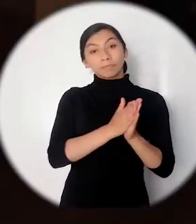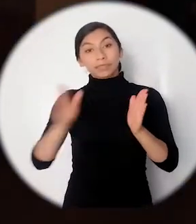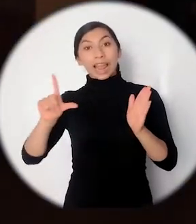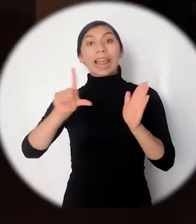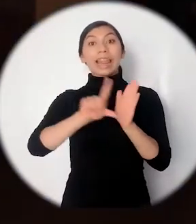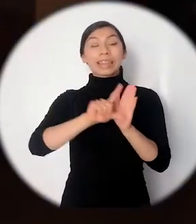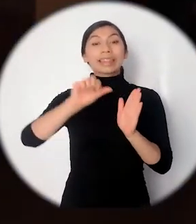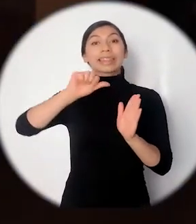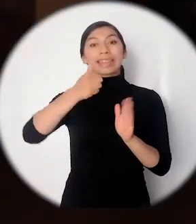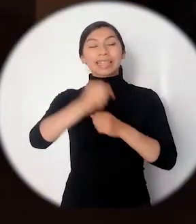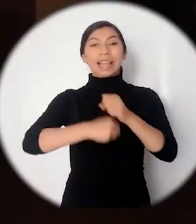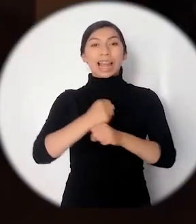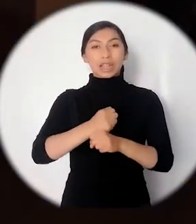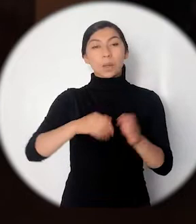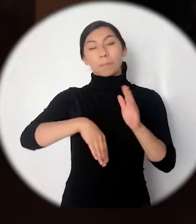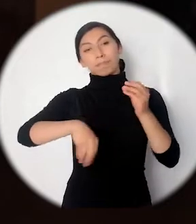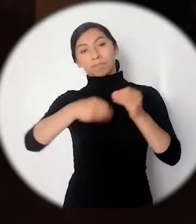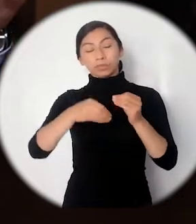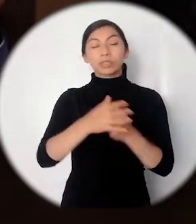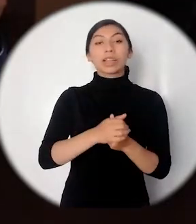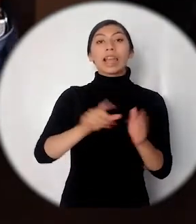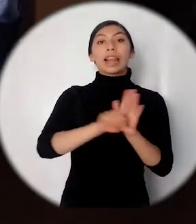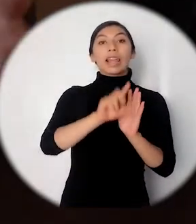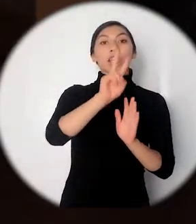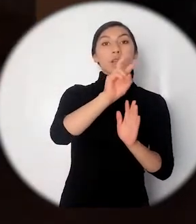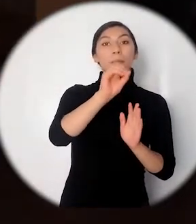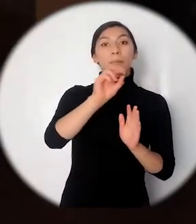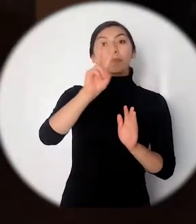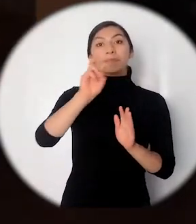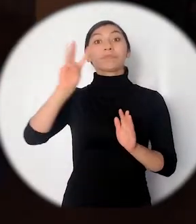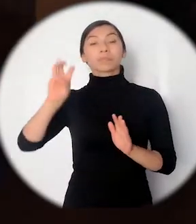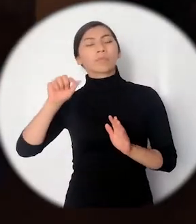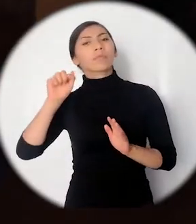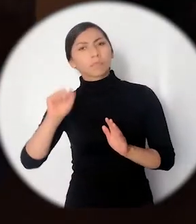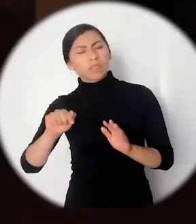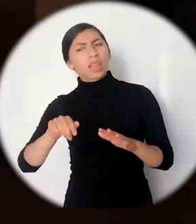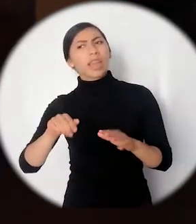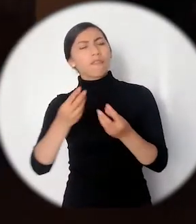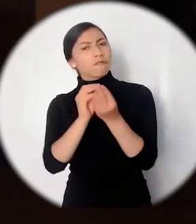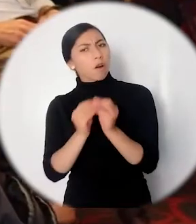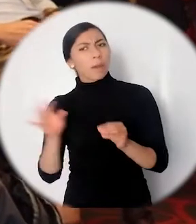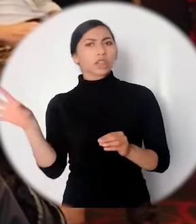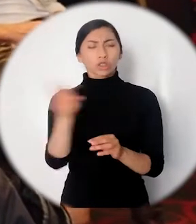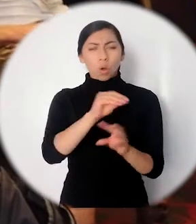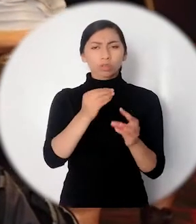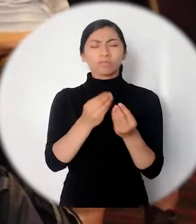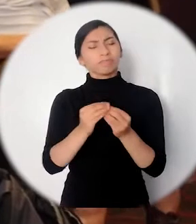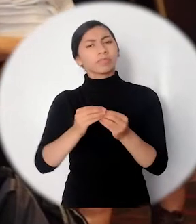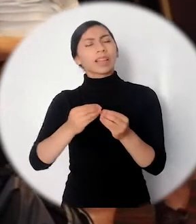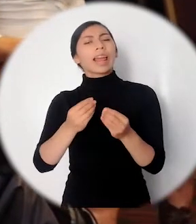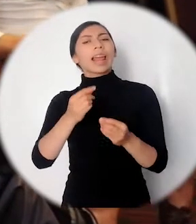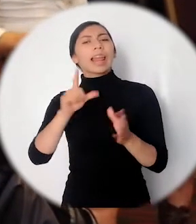de la ley 2078, y es la forma como entre todos podemos construir esta política pública de atención a